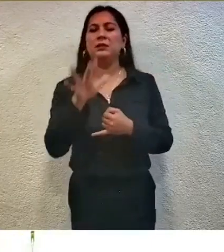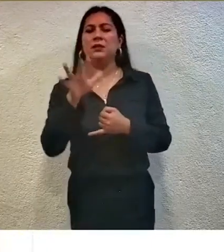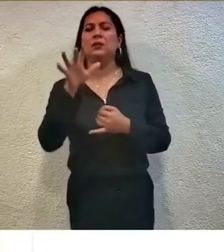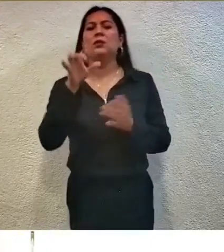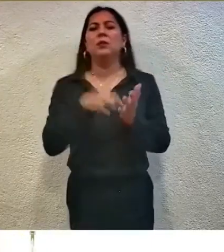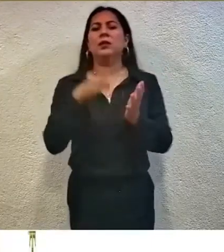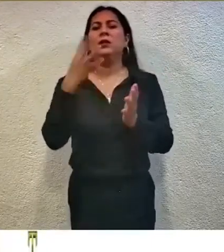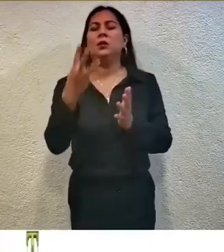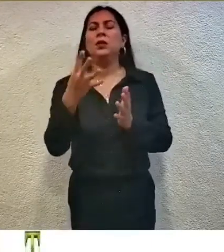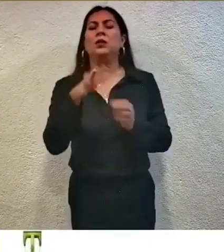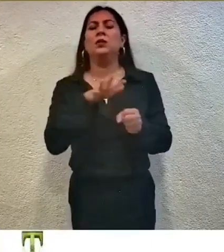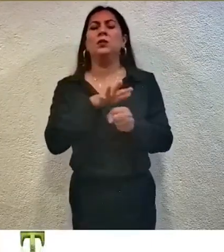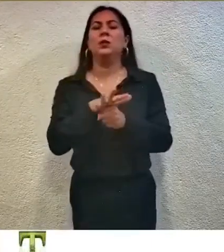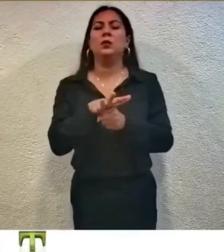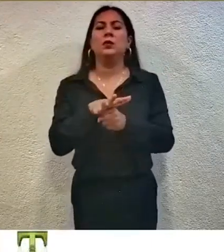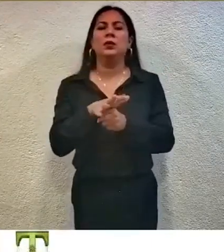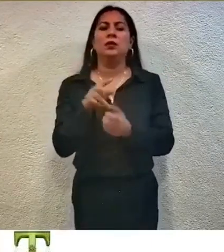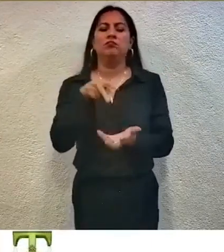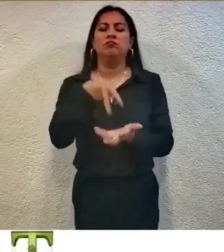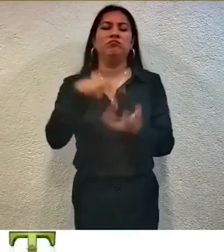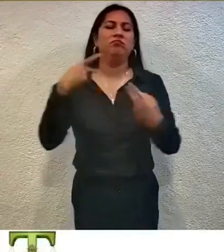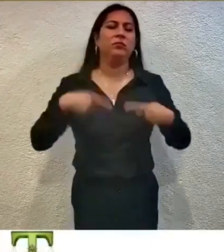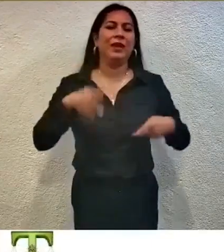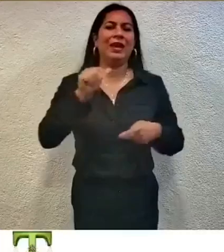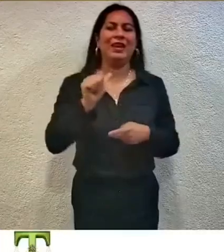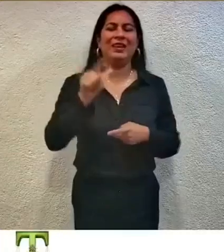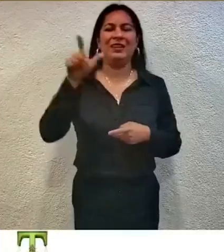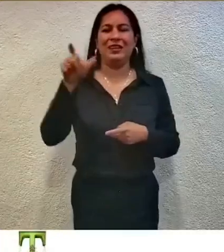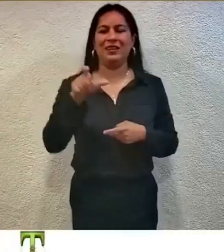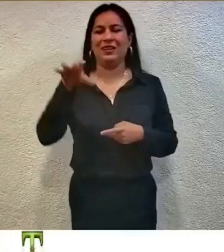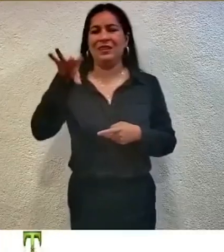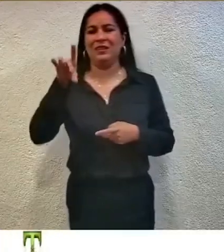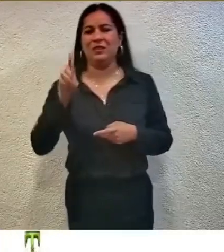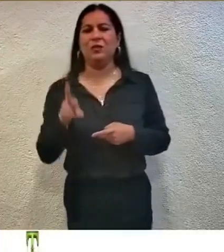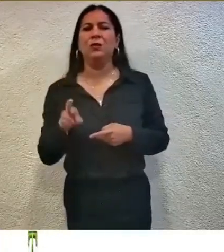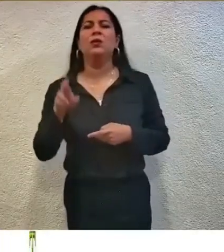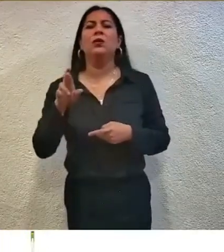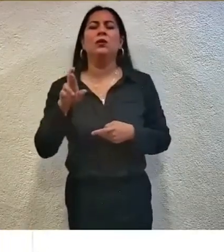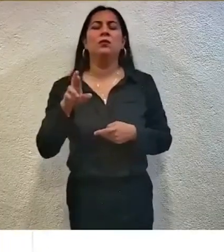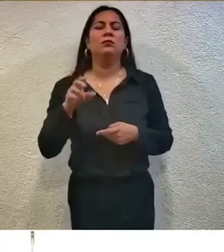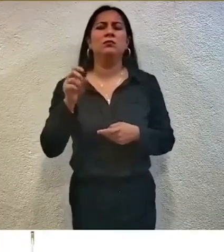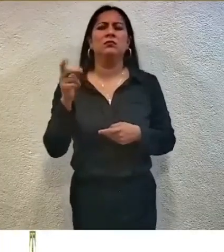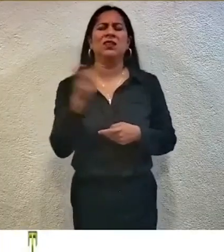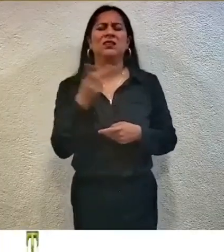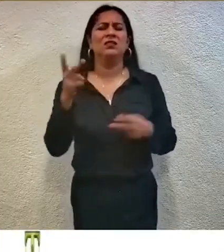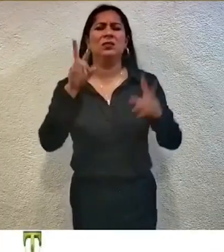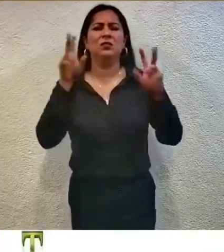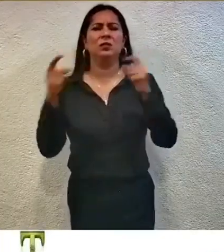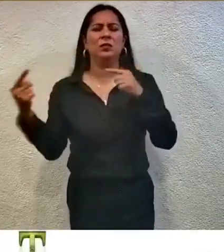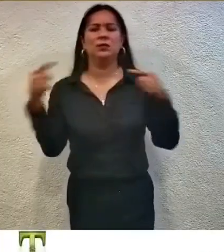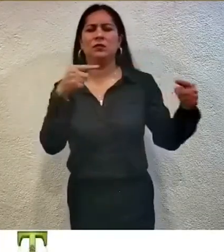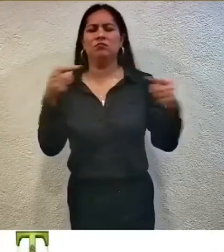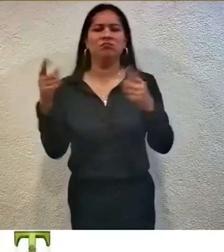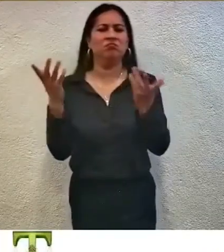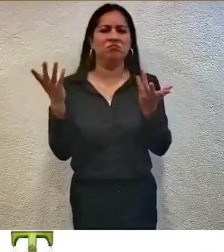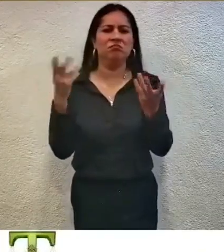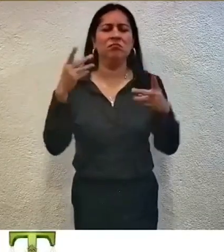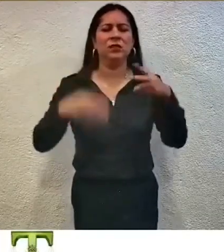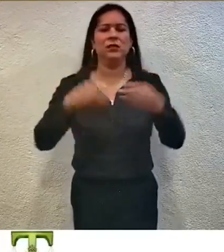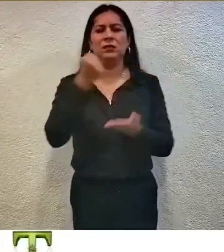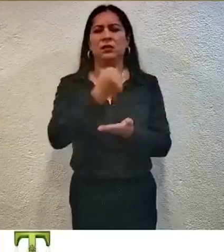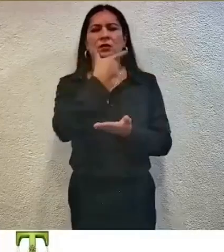2024. Los comparecientes son Alejandro Paul Hernández Naranjo y El Tegro. Son los asuntos a tratar, magistradas,